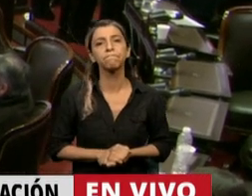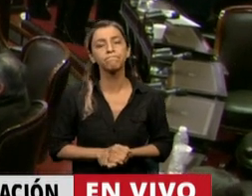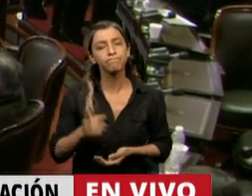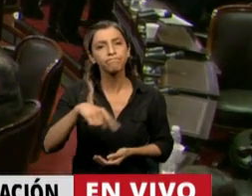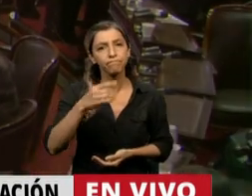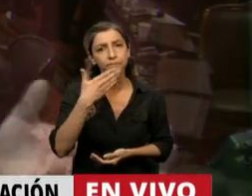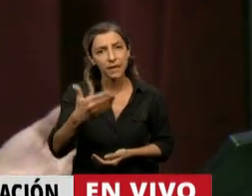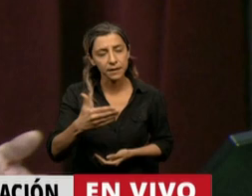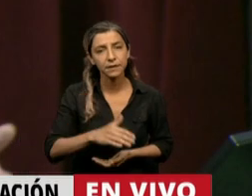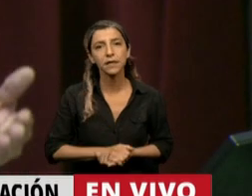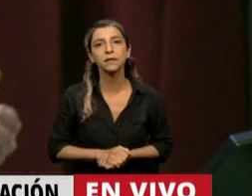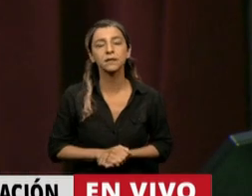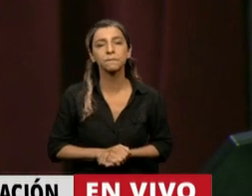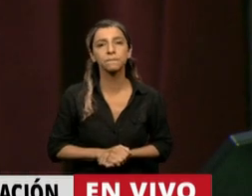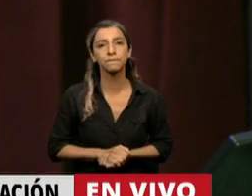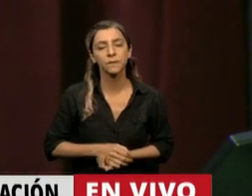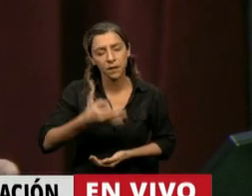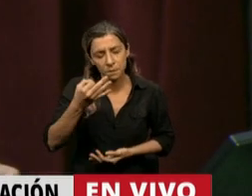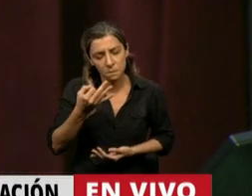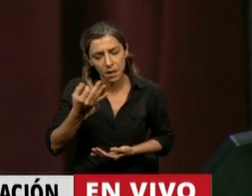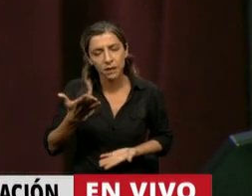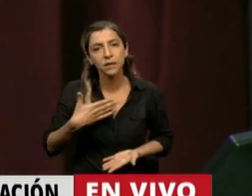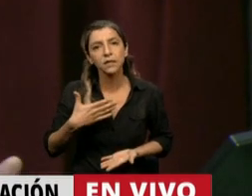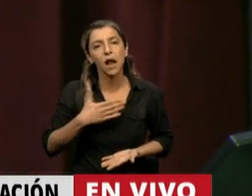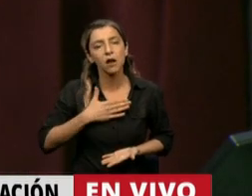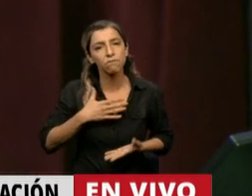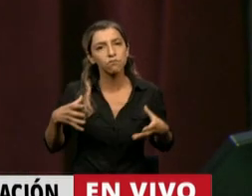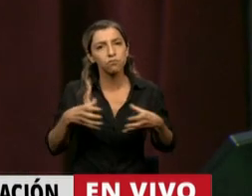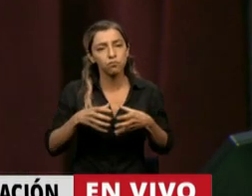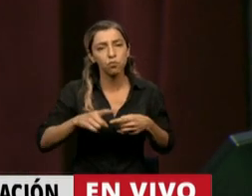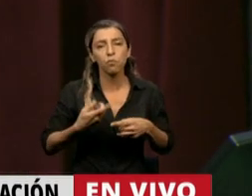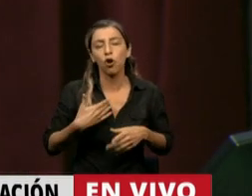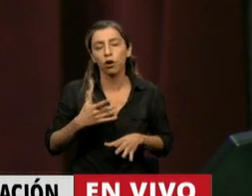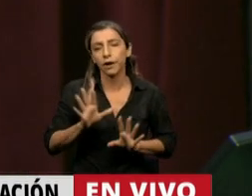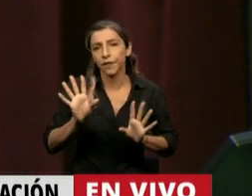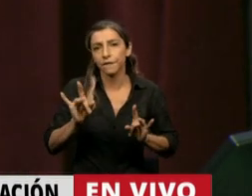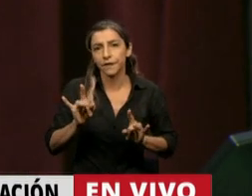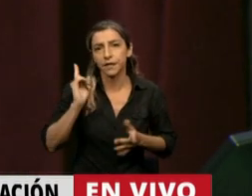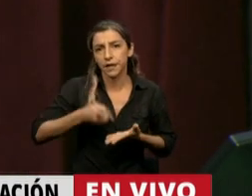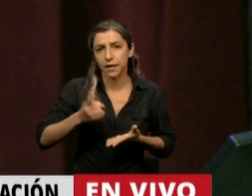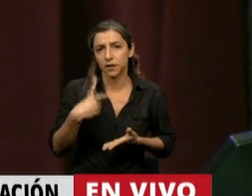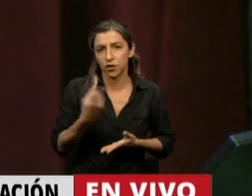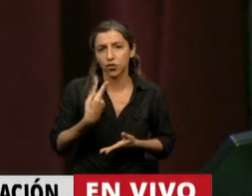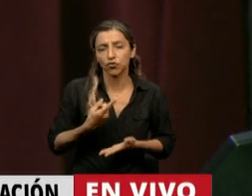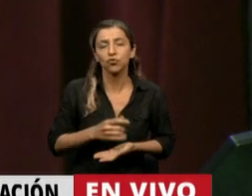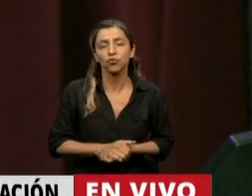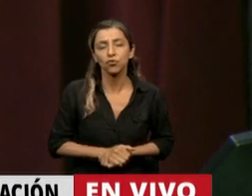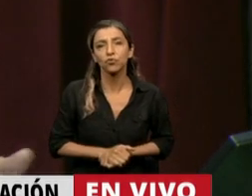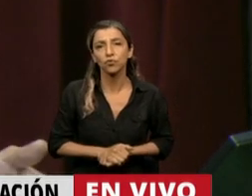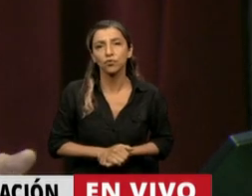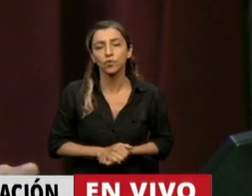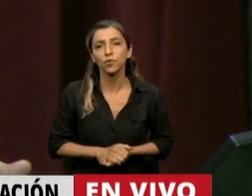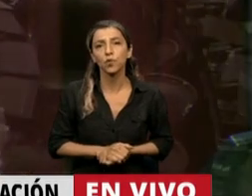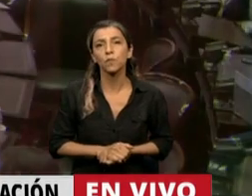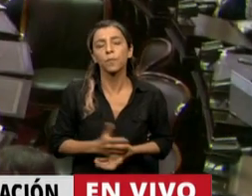fuerzas políticas muy en especial sobre todo a nuestro bloque porque era difícil la decisión que tuvimos que tomar el